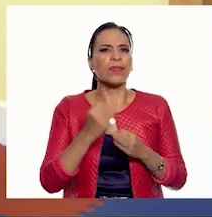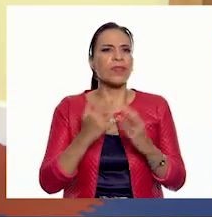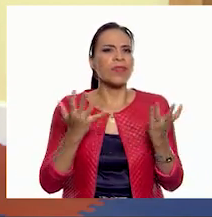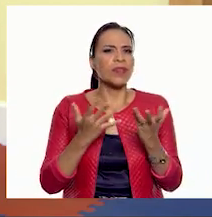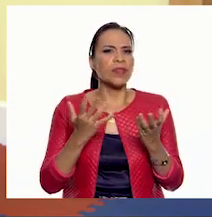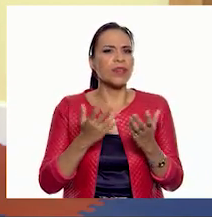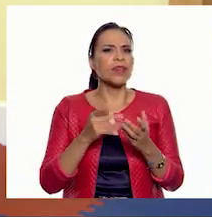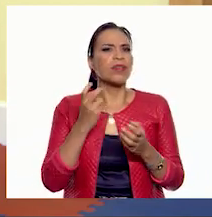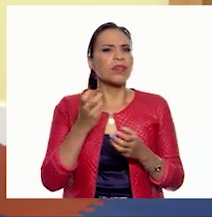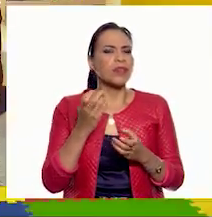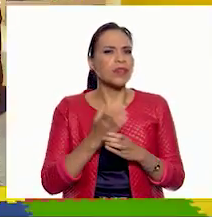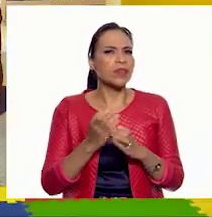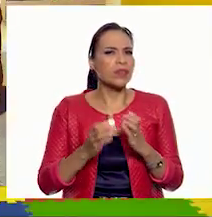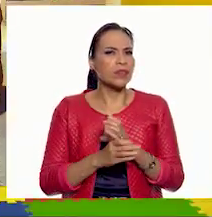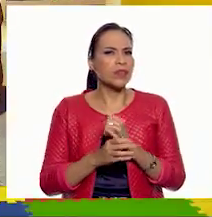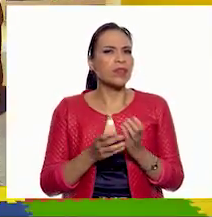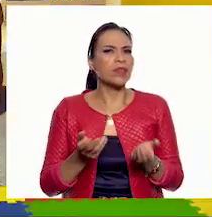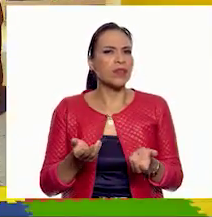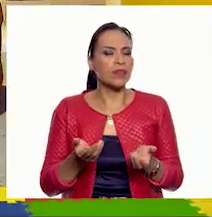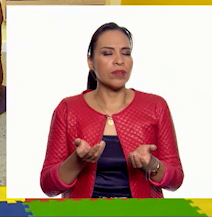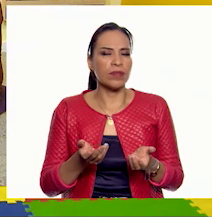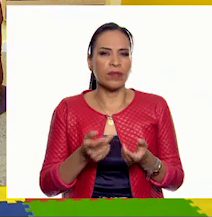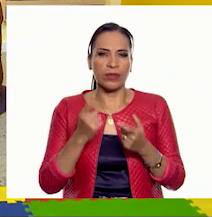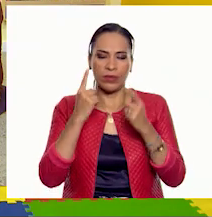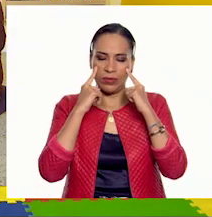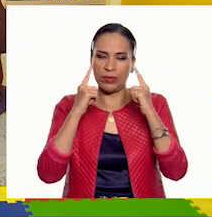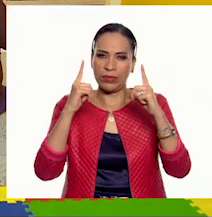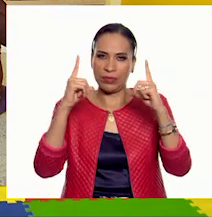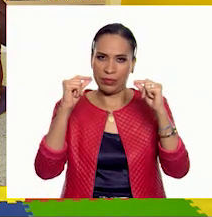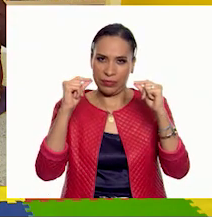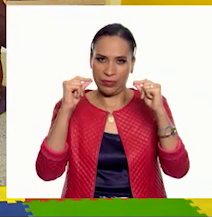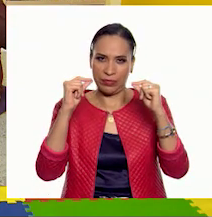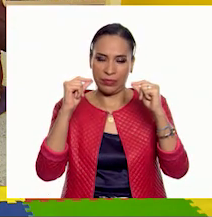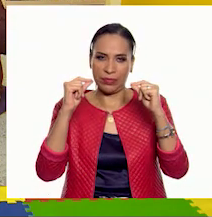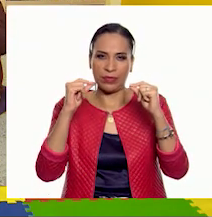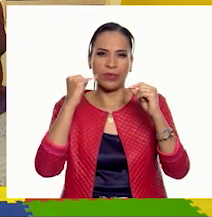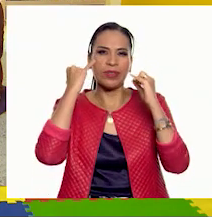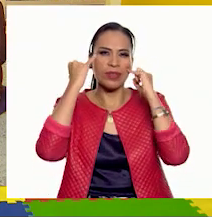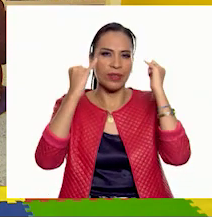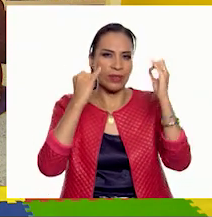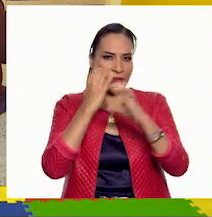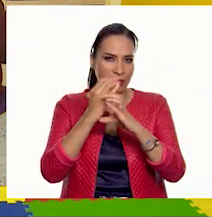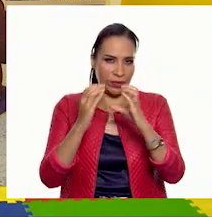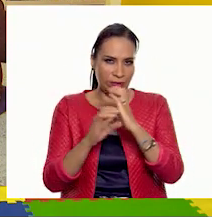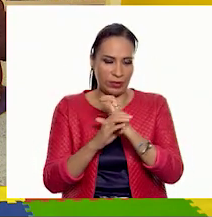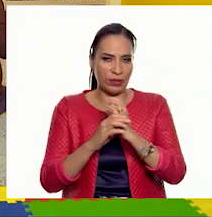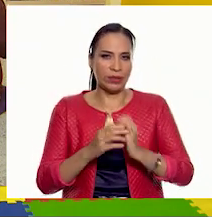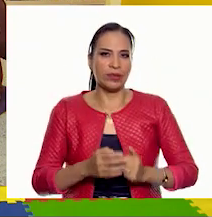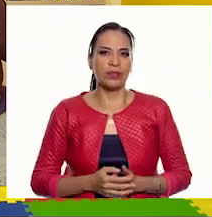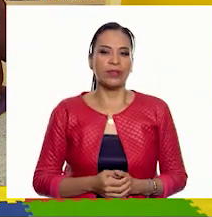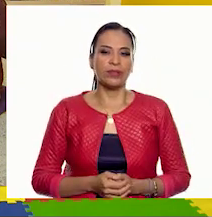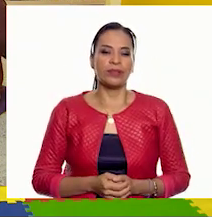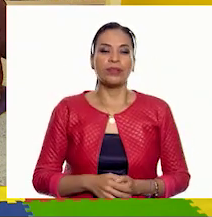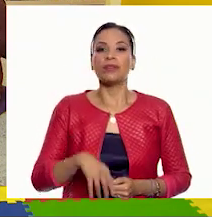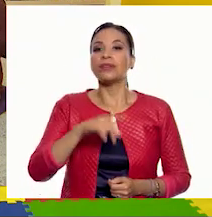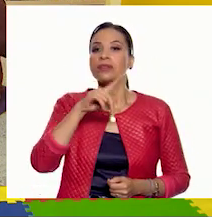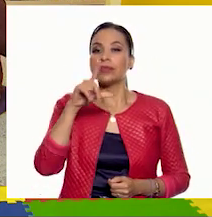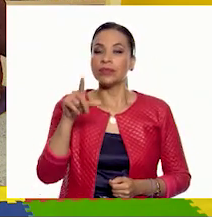hacer con ellos? Cerrar los ojos e imaginar.